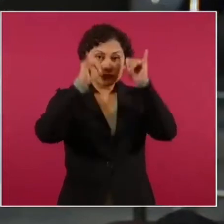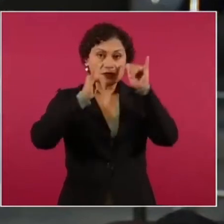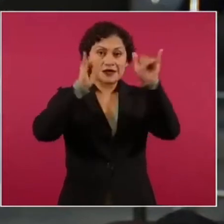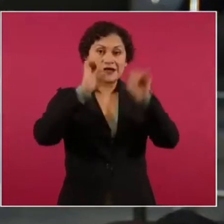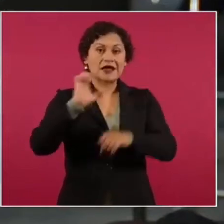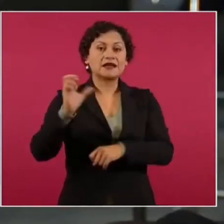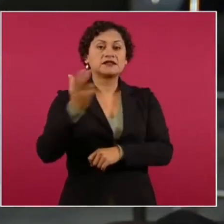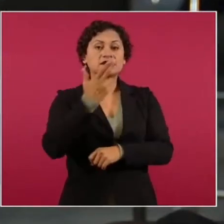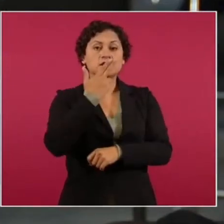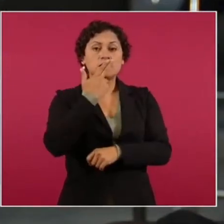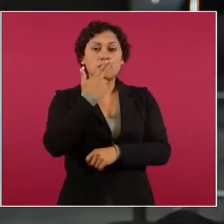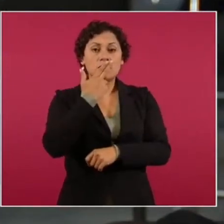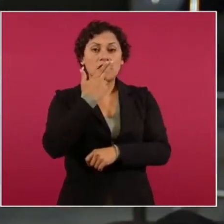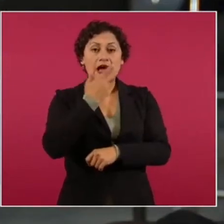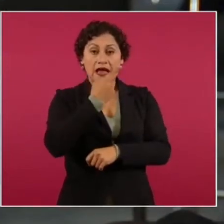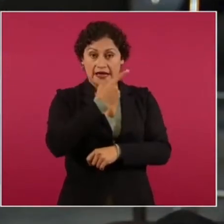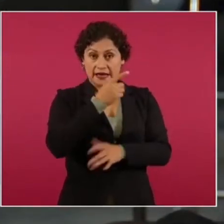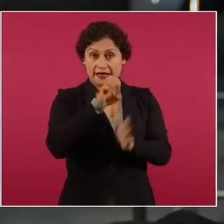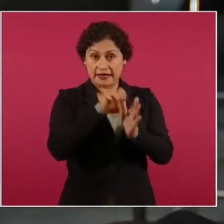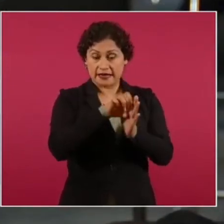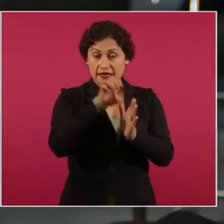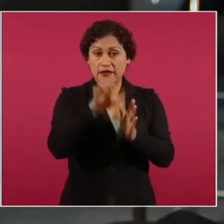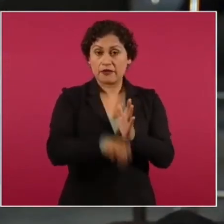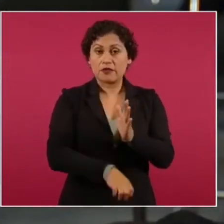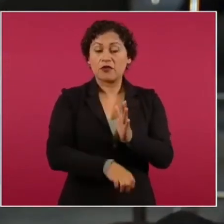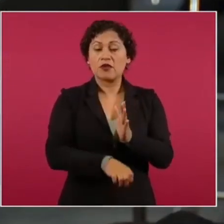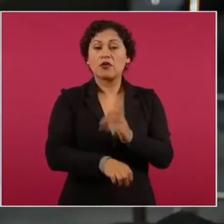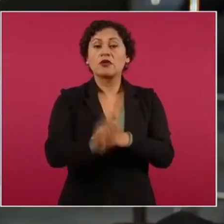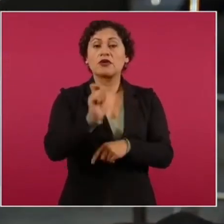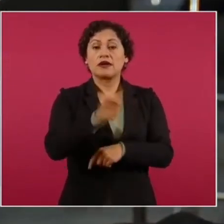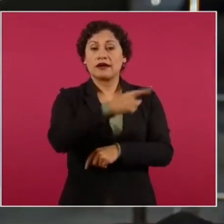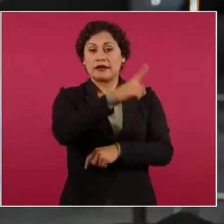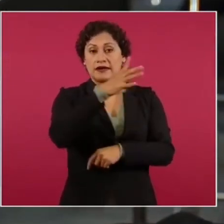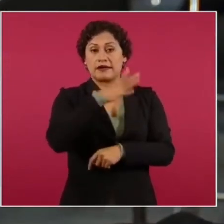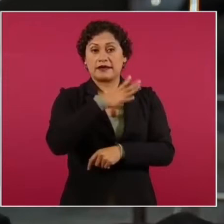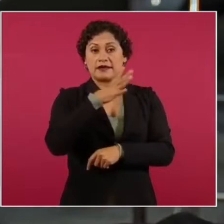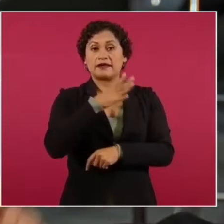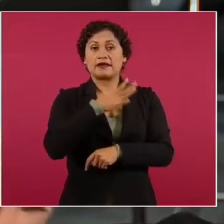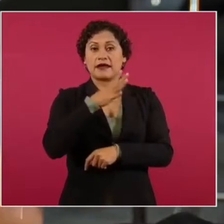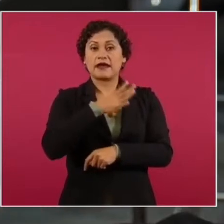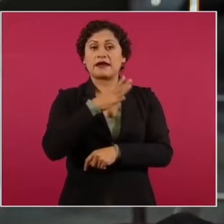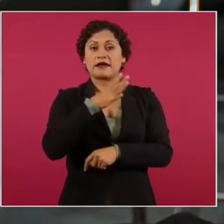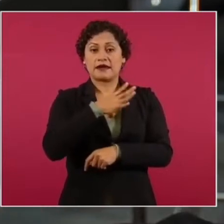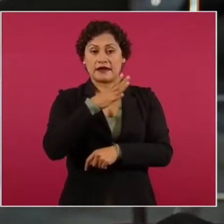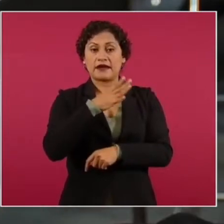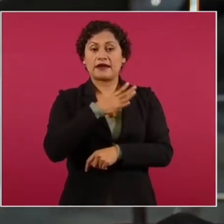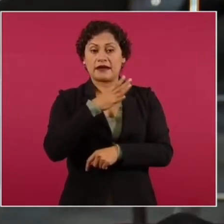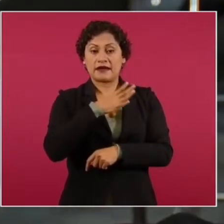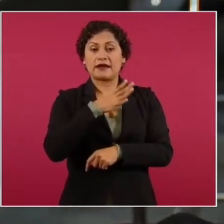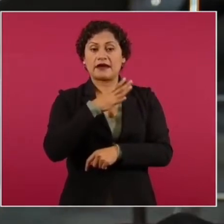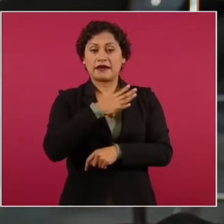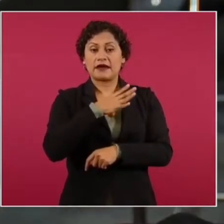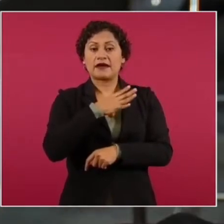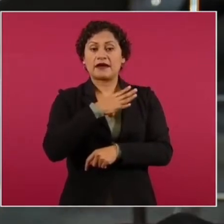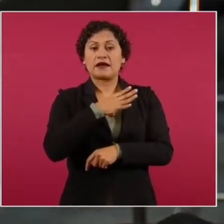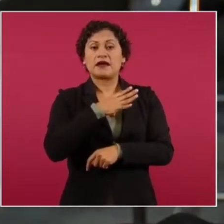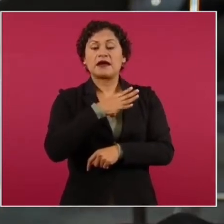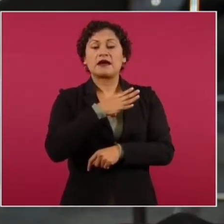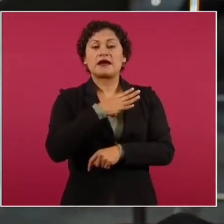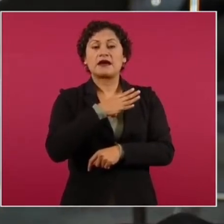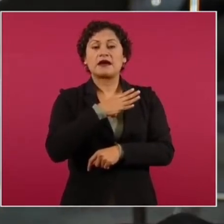una ganadería. ¿Mande? En el caso de la ganadería de Chihuahua es una ganadería de exportación, entonces tiene que tener, o sea, no